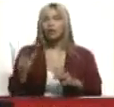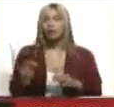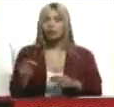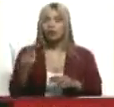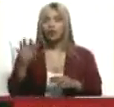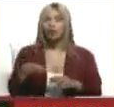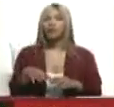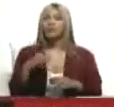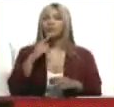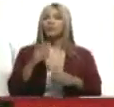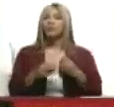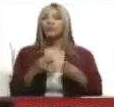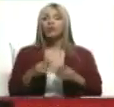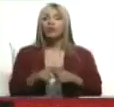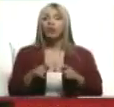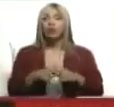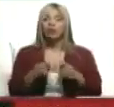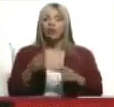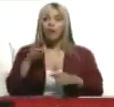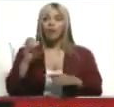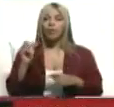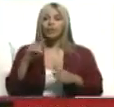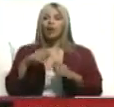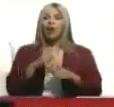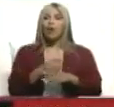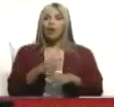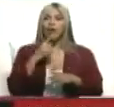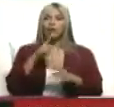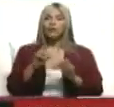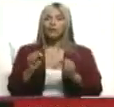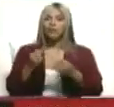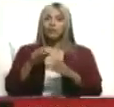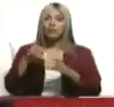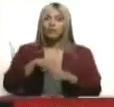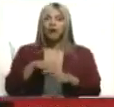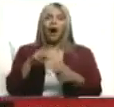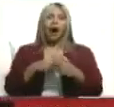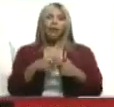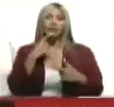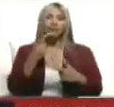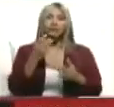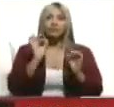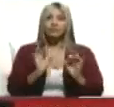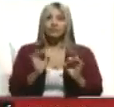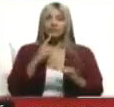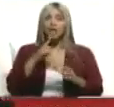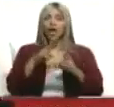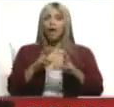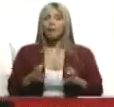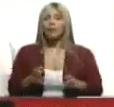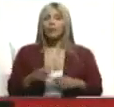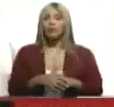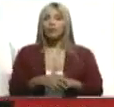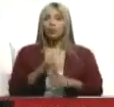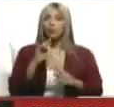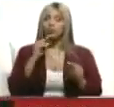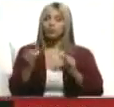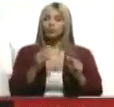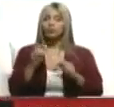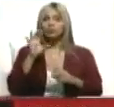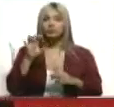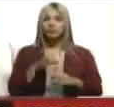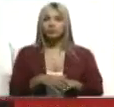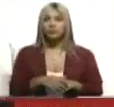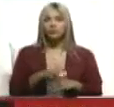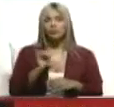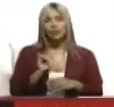se estaba tratando de quebrar a PDVSA al gobierno en medio del bloqueo desde adentro. Entonces, sí, le debemos una investigación, le debemos un debate al país